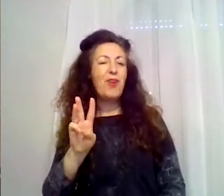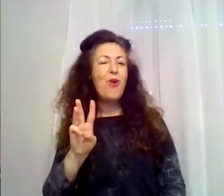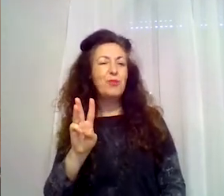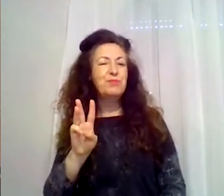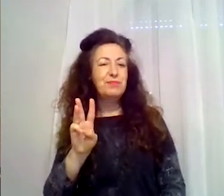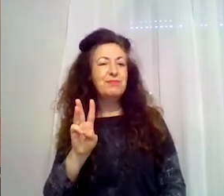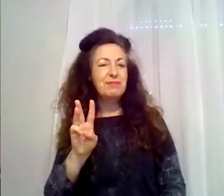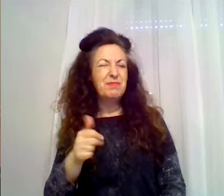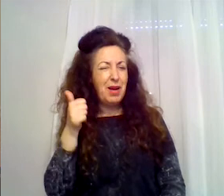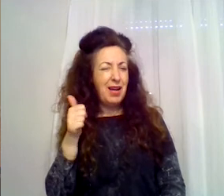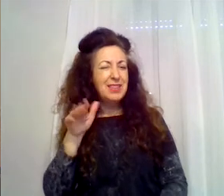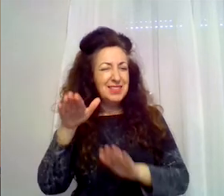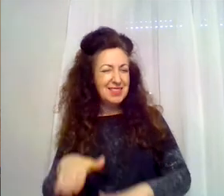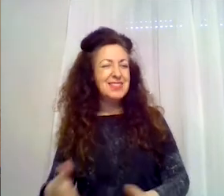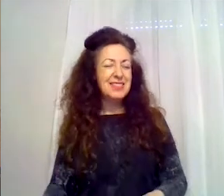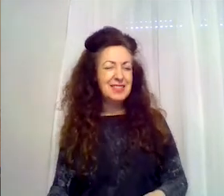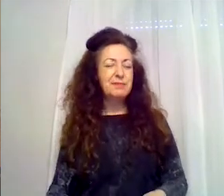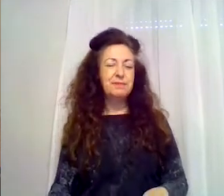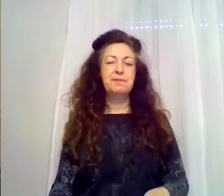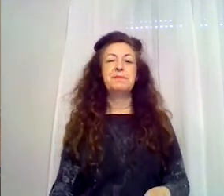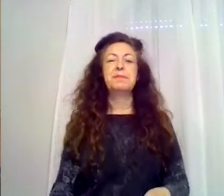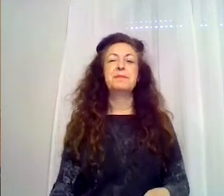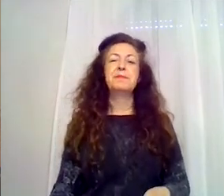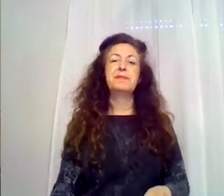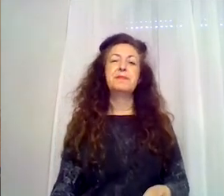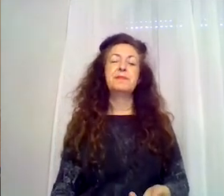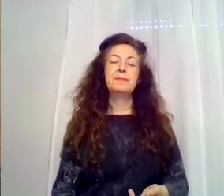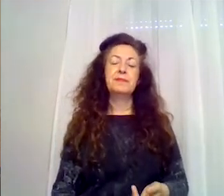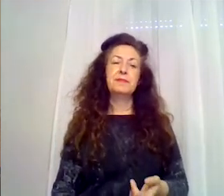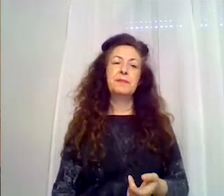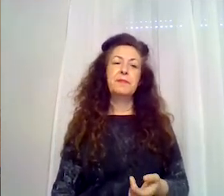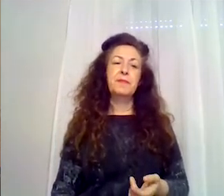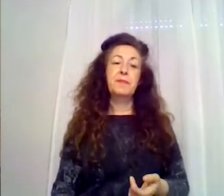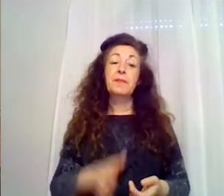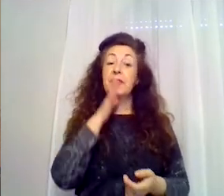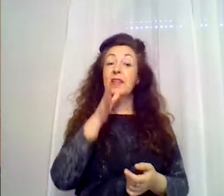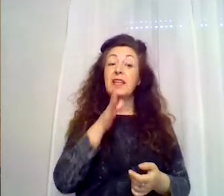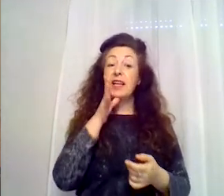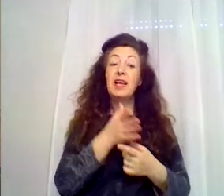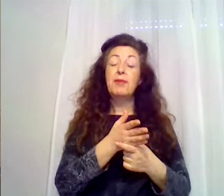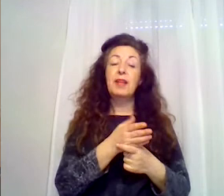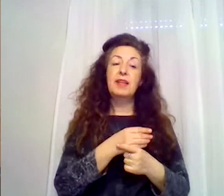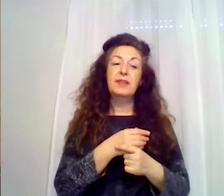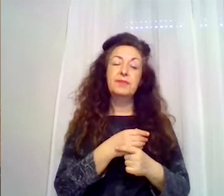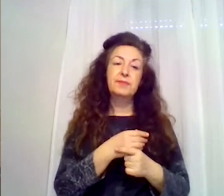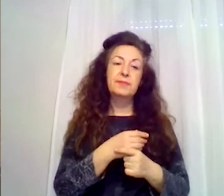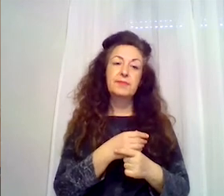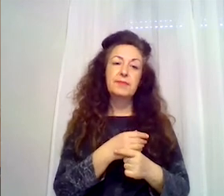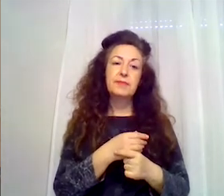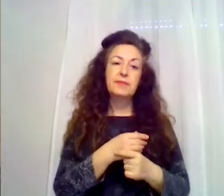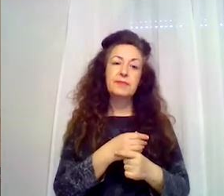ideas perniciosas, que eran en este caso las ideas cristianas en general, ¿no? ¿Preguntas? A